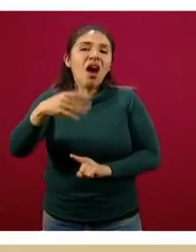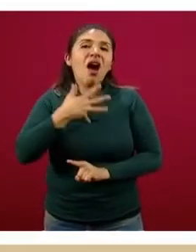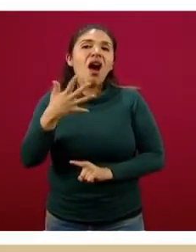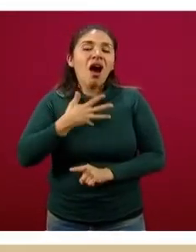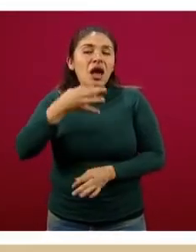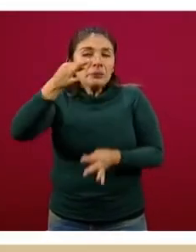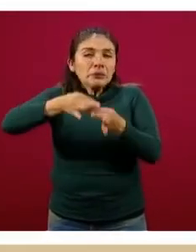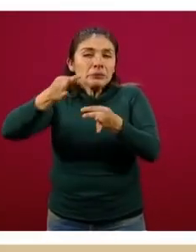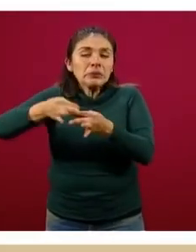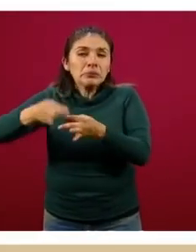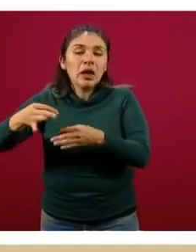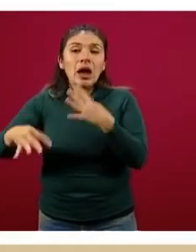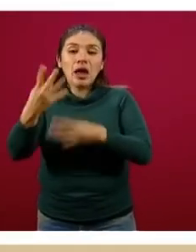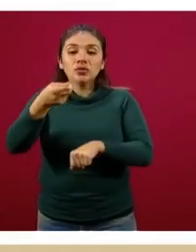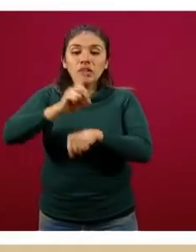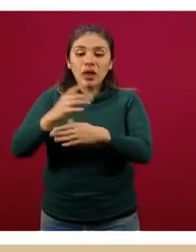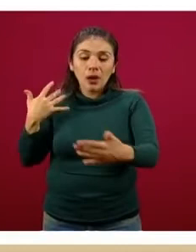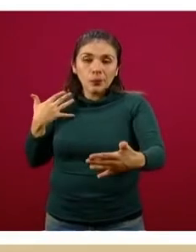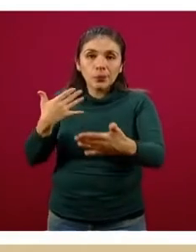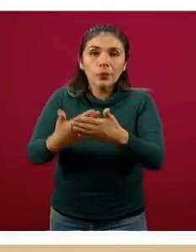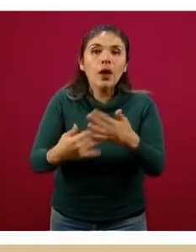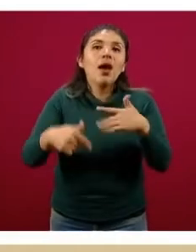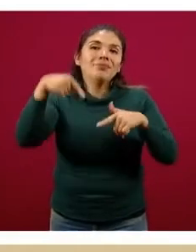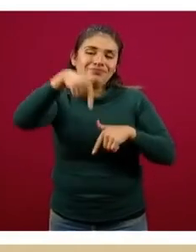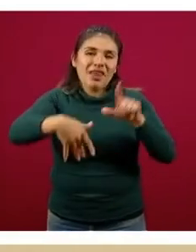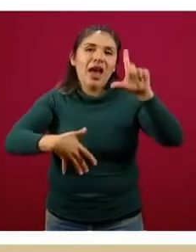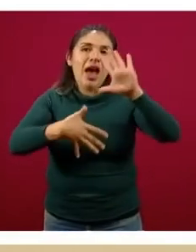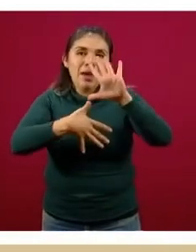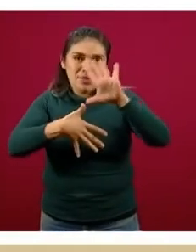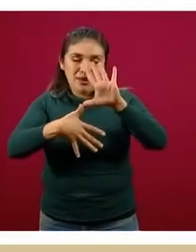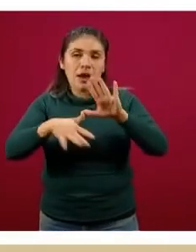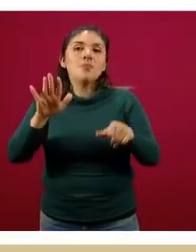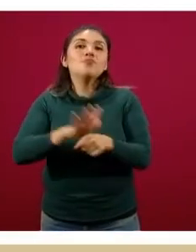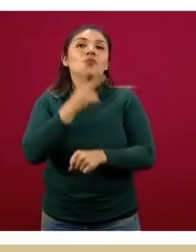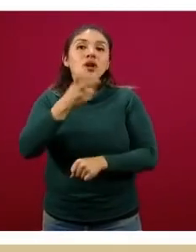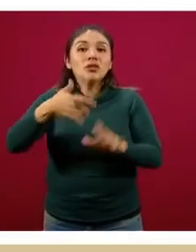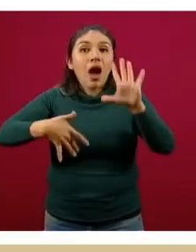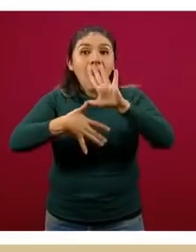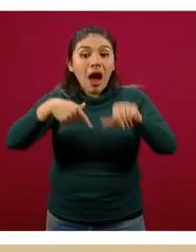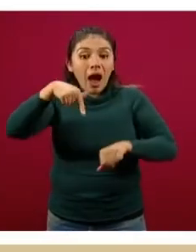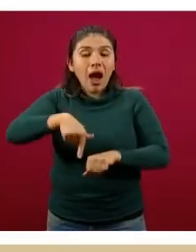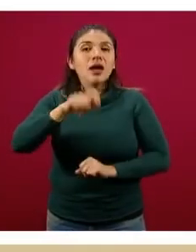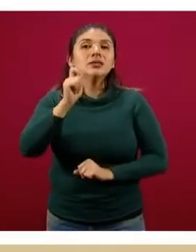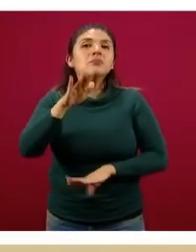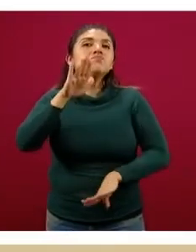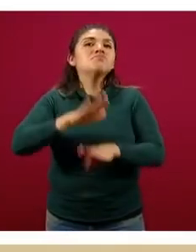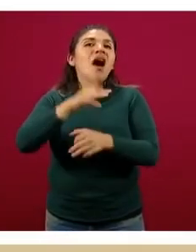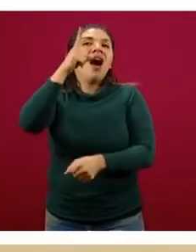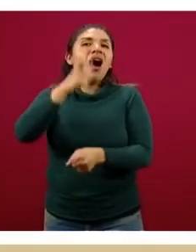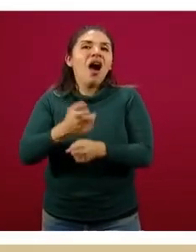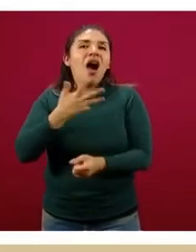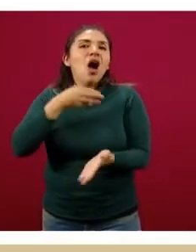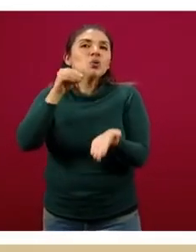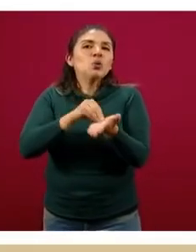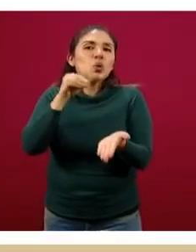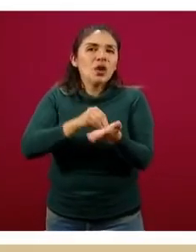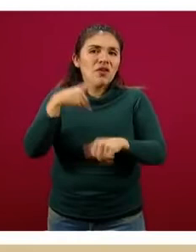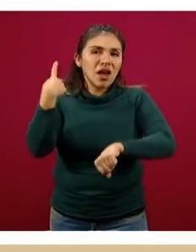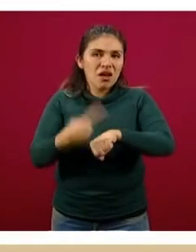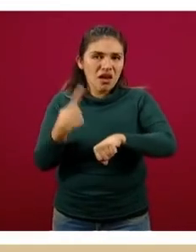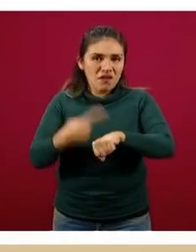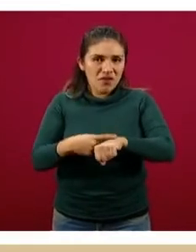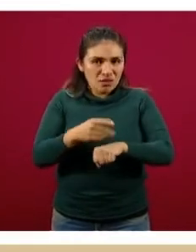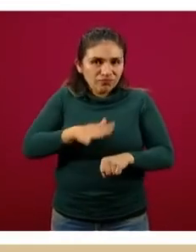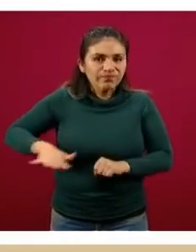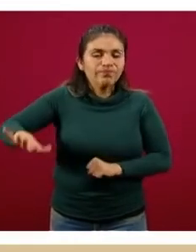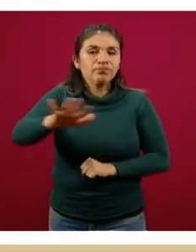confirmados en los últimos 14 días en la región de las Américas, por lo cual las Américas es la que mantiene la pandemia todavía activa